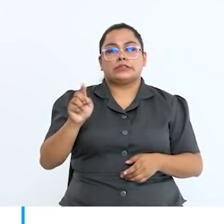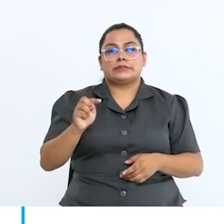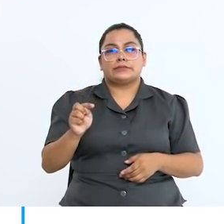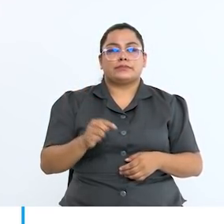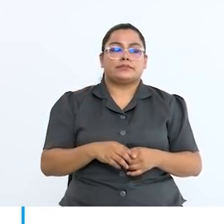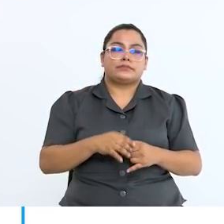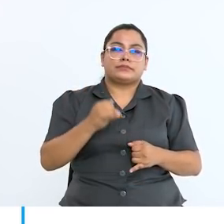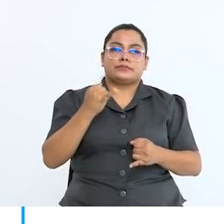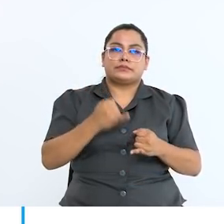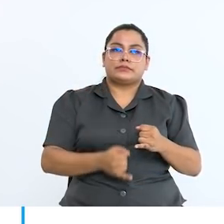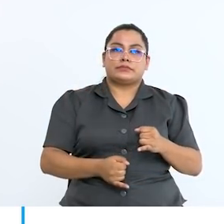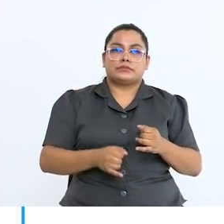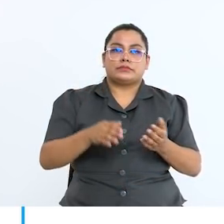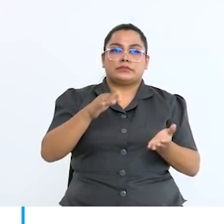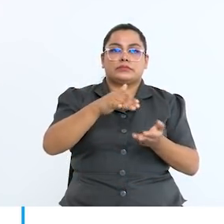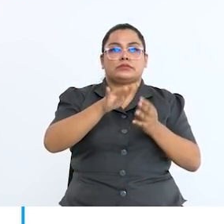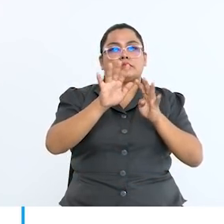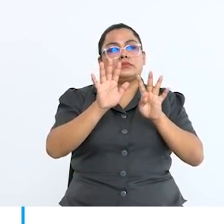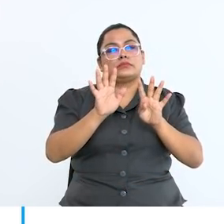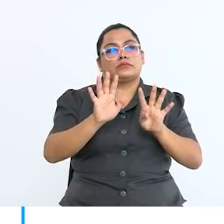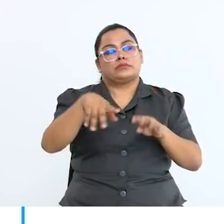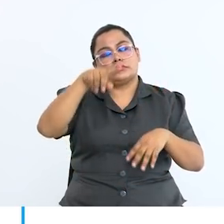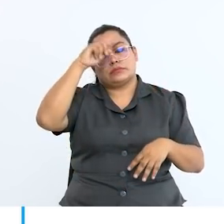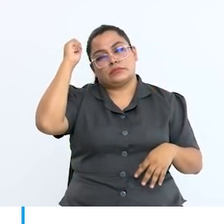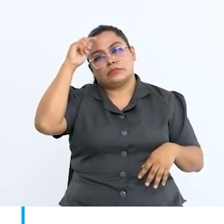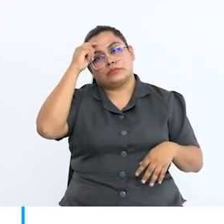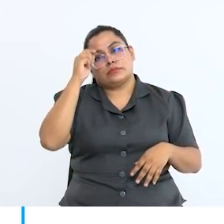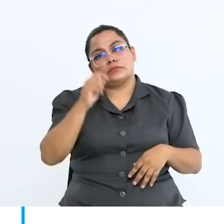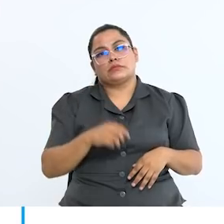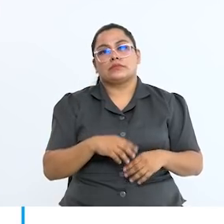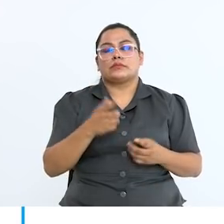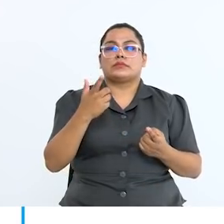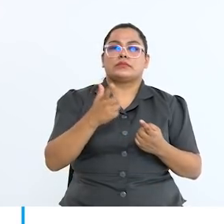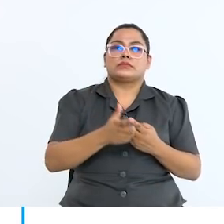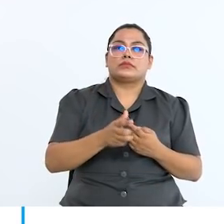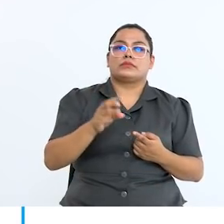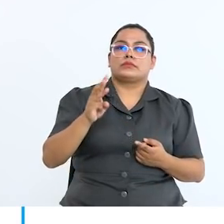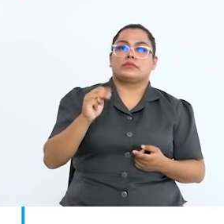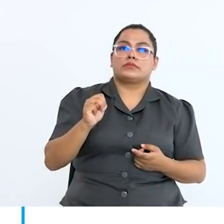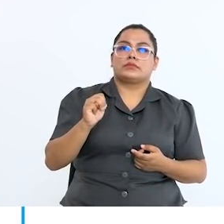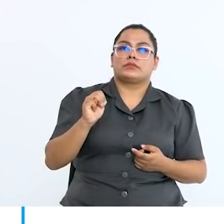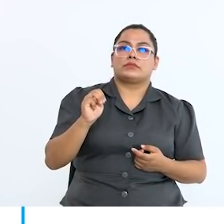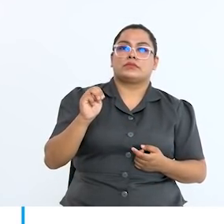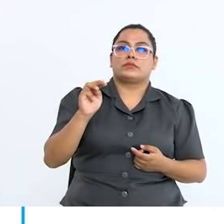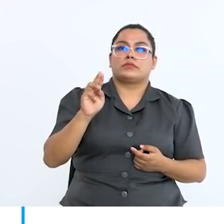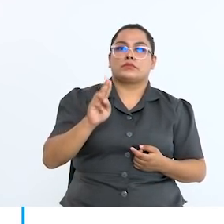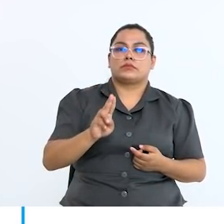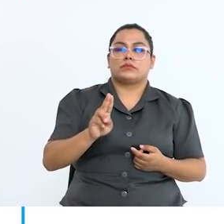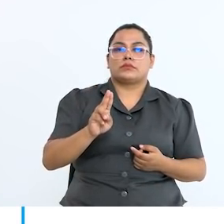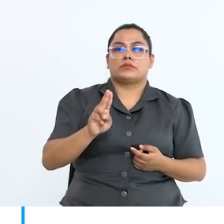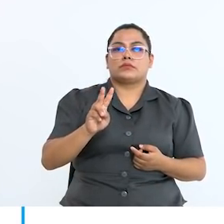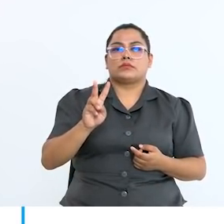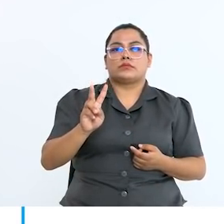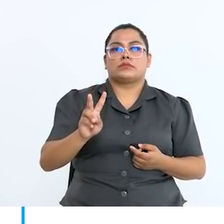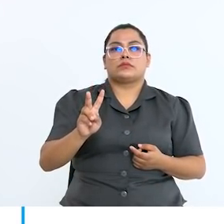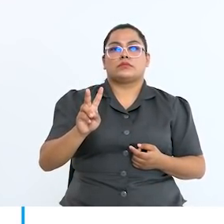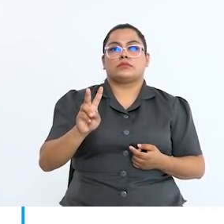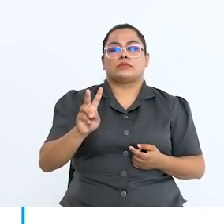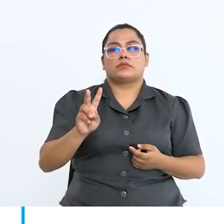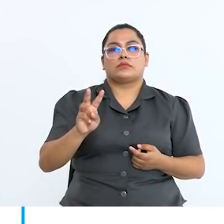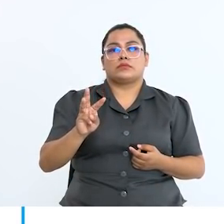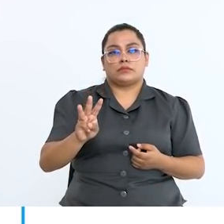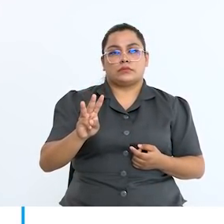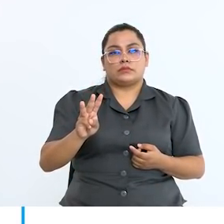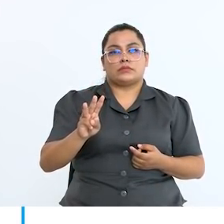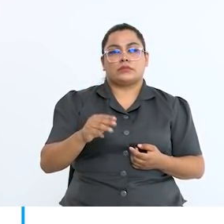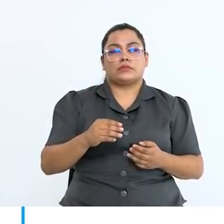la Z. Por último, en la unidad 9 se trabajará con la letra ñ, la W, la V